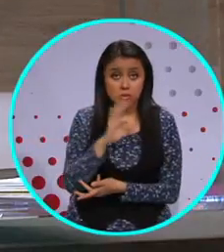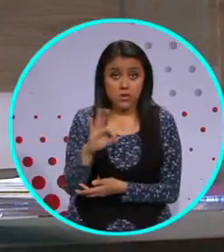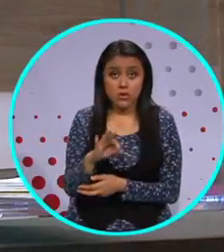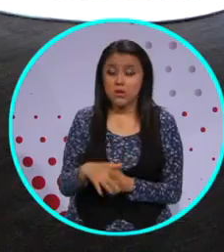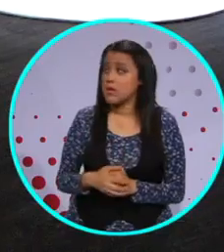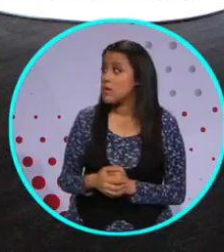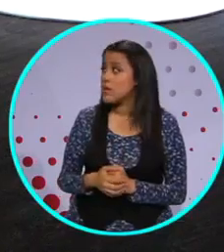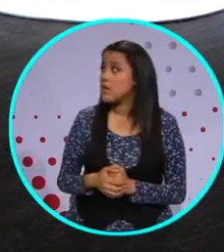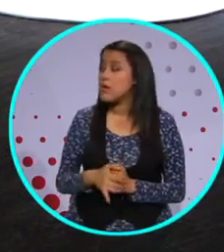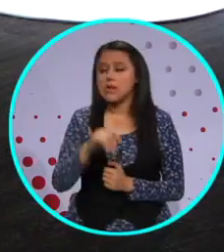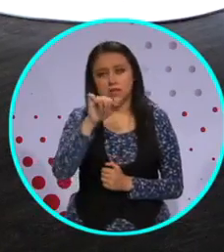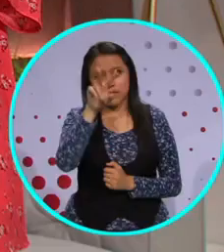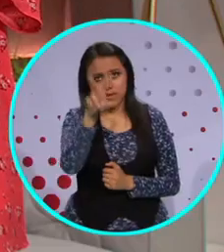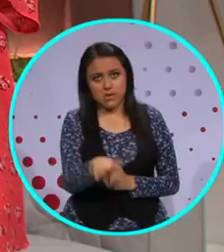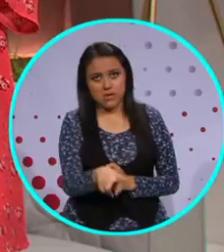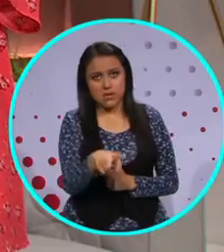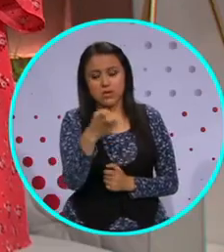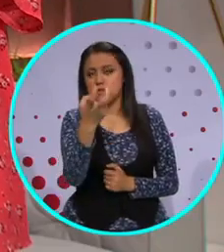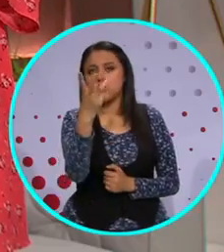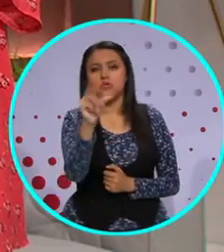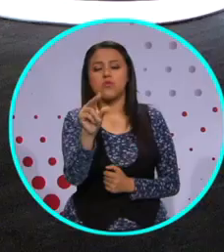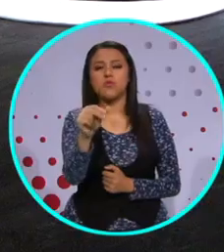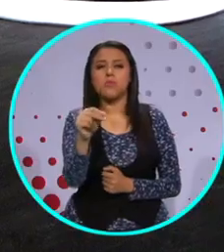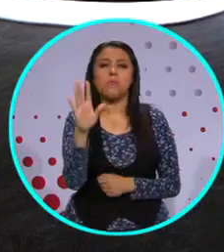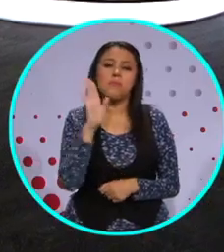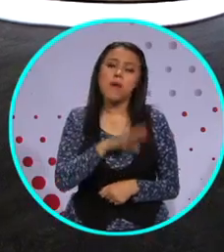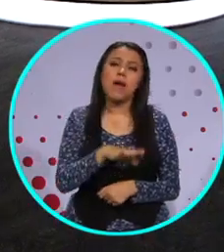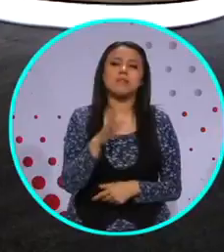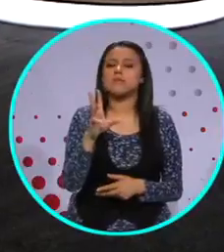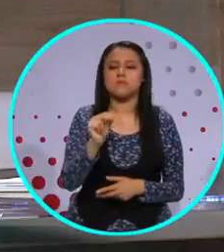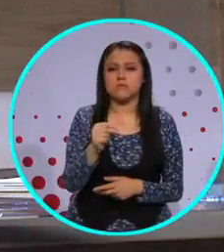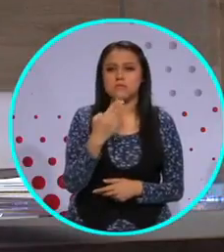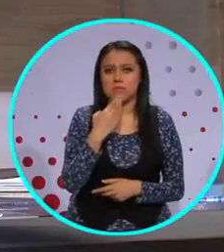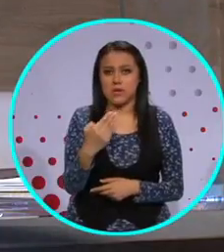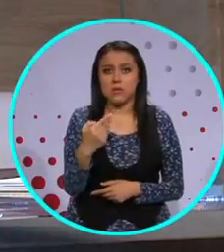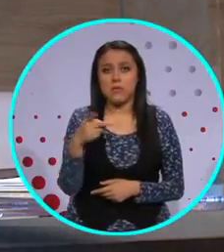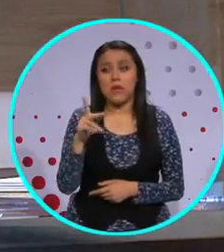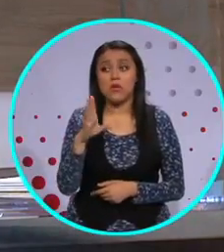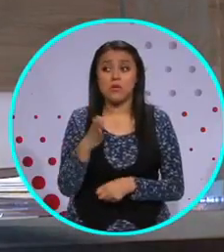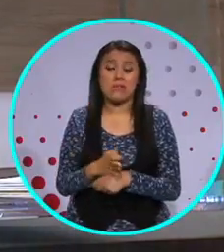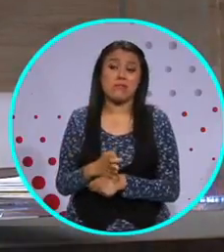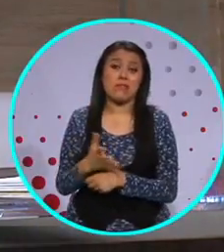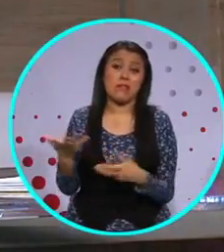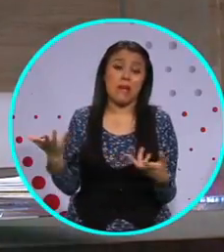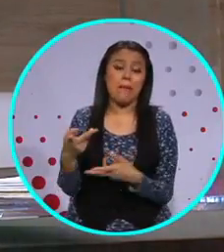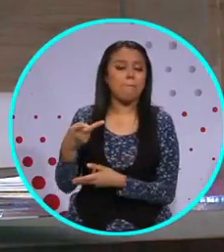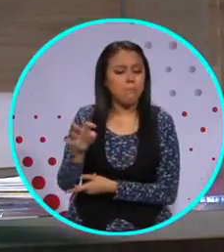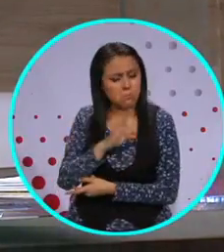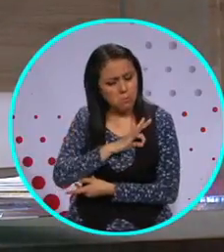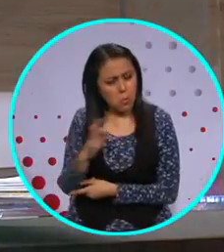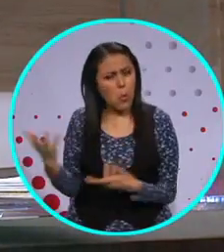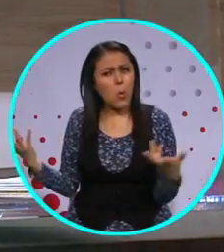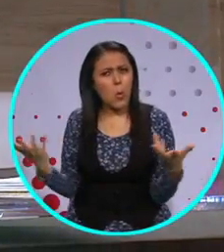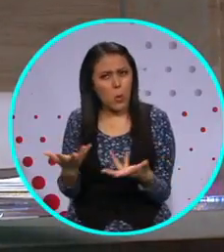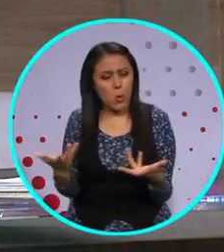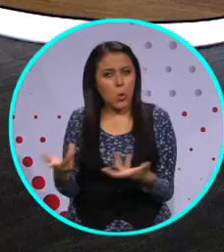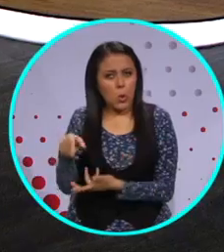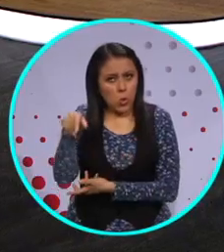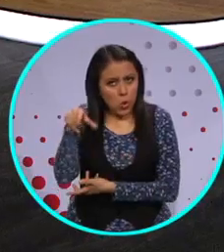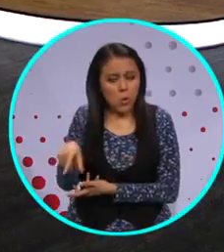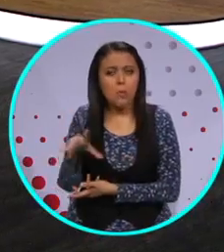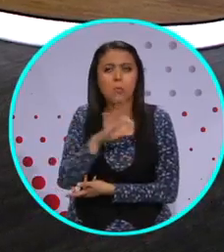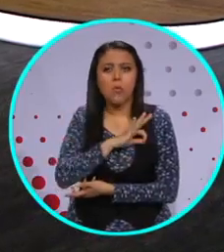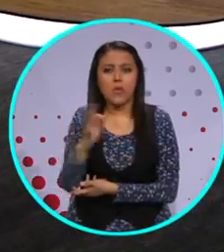ese 7 no ha hecho más porque no le dieron más pero que te lo tienen muy castigado pero que ha hecho lo que ha podido con lo que